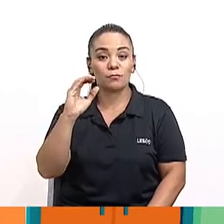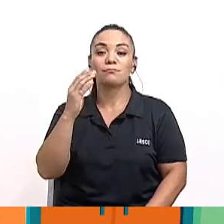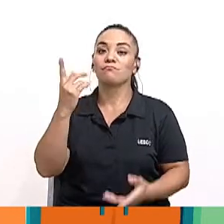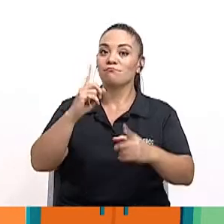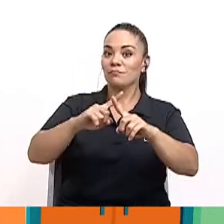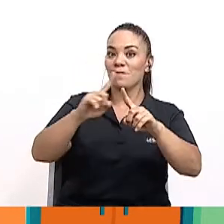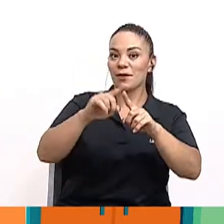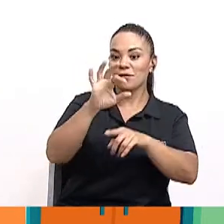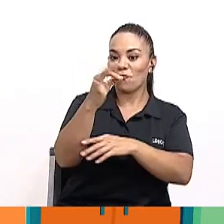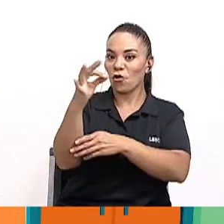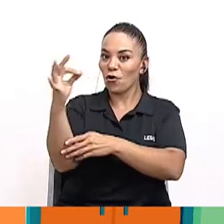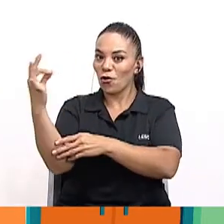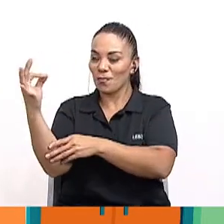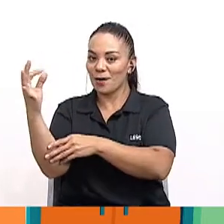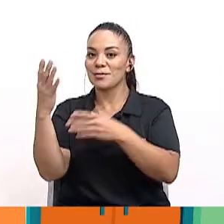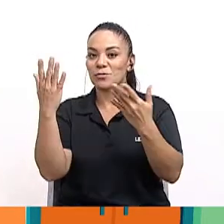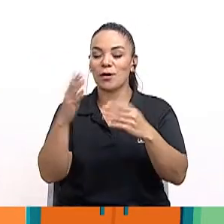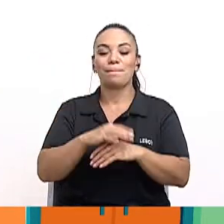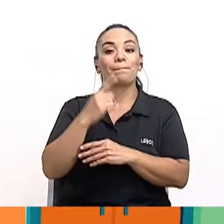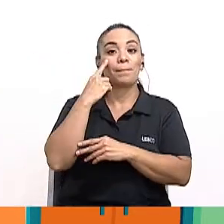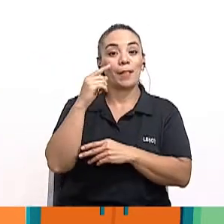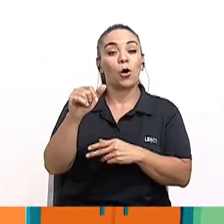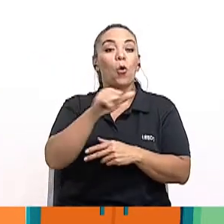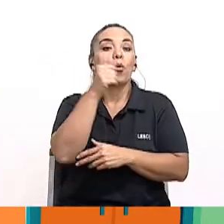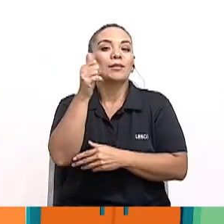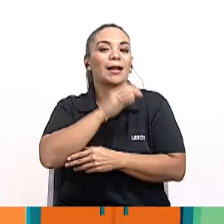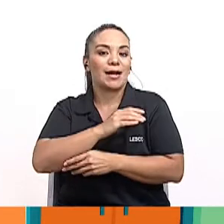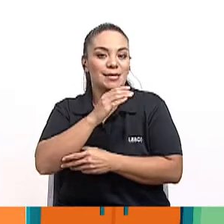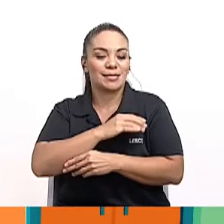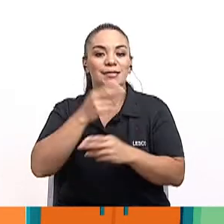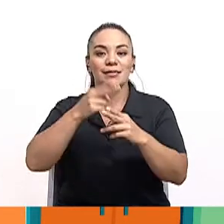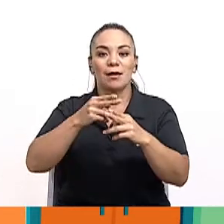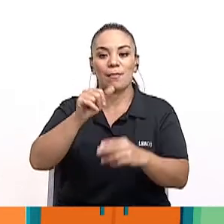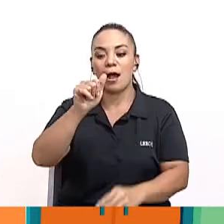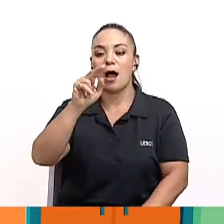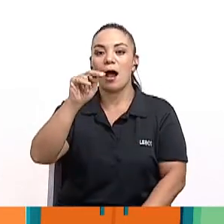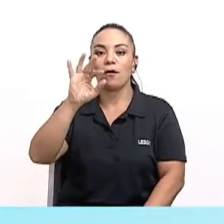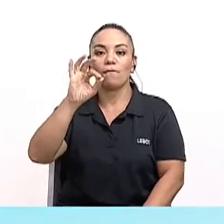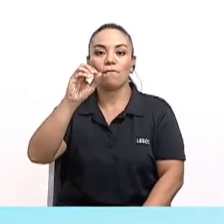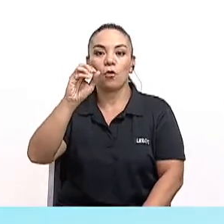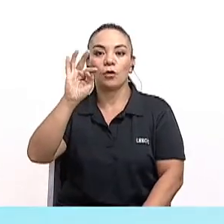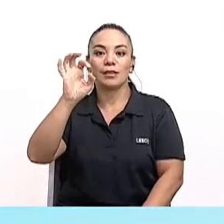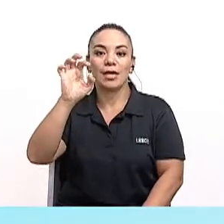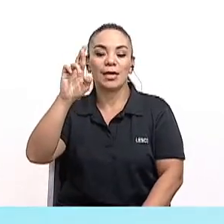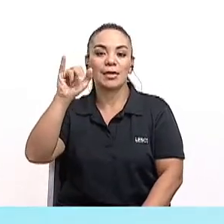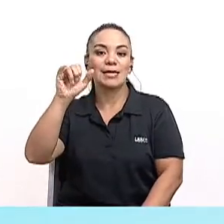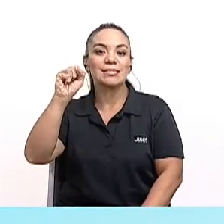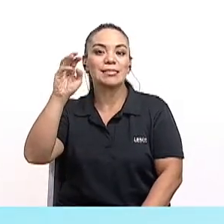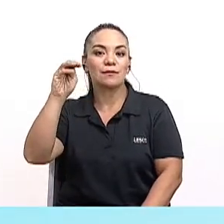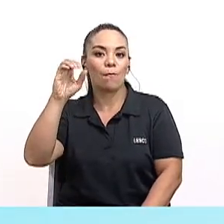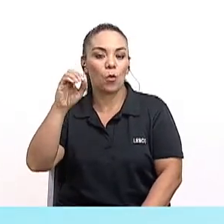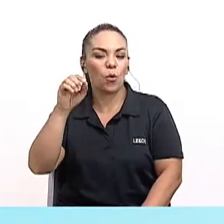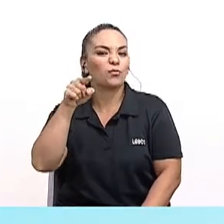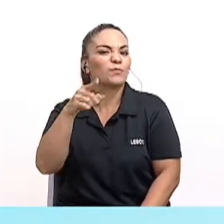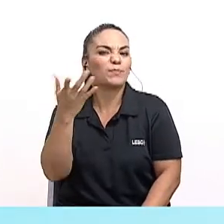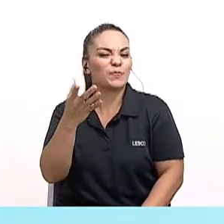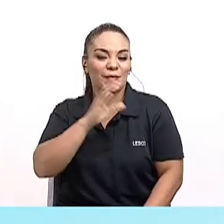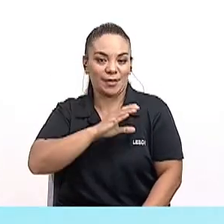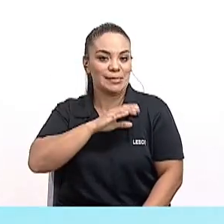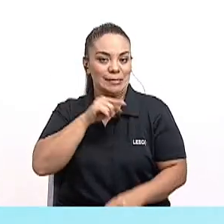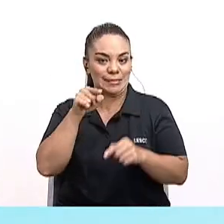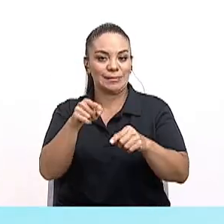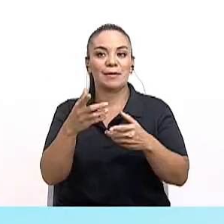muy diferentes. Vamos a ver otra característica que se llama el anfoterismo. El anfoterismo es lo